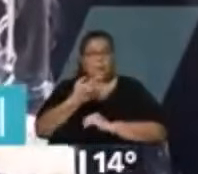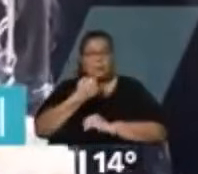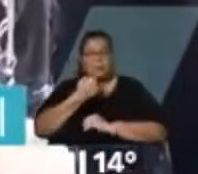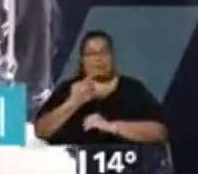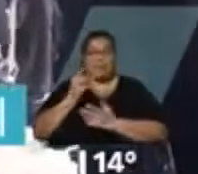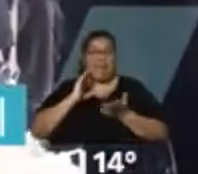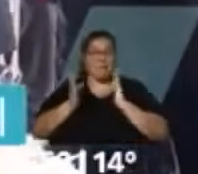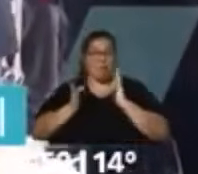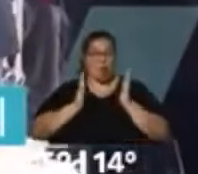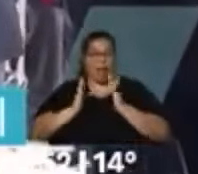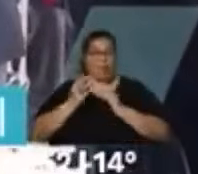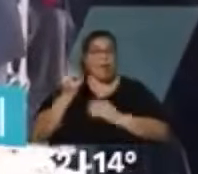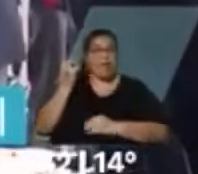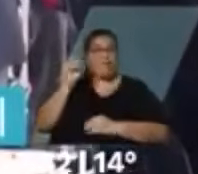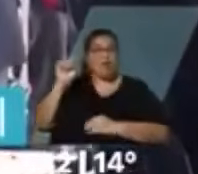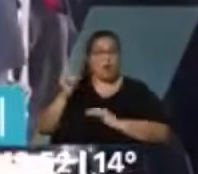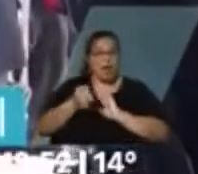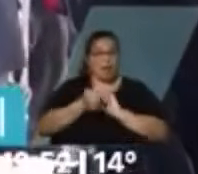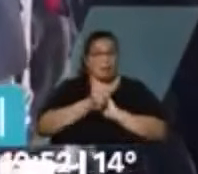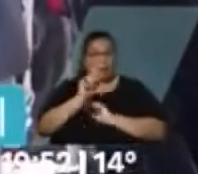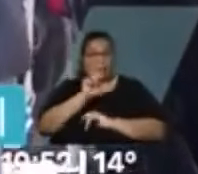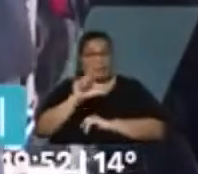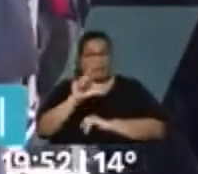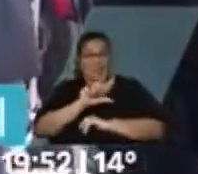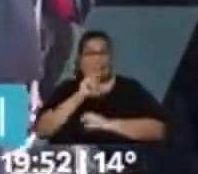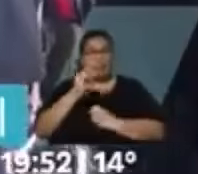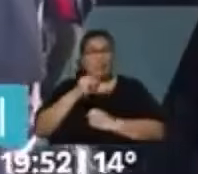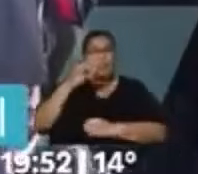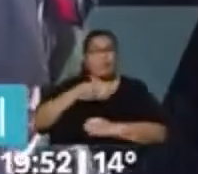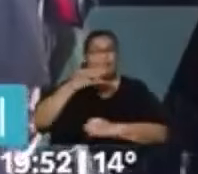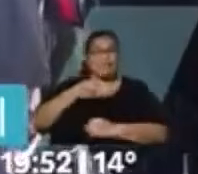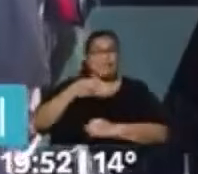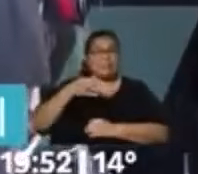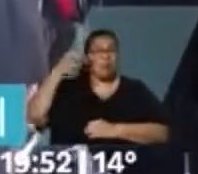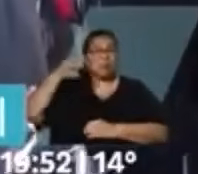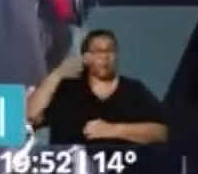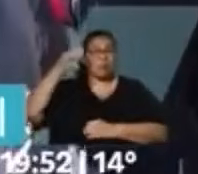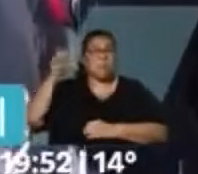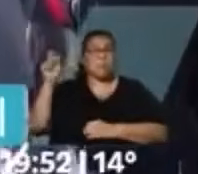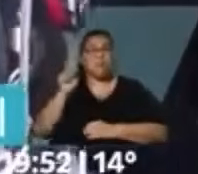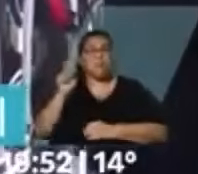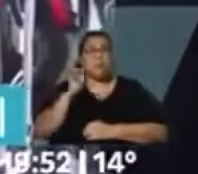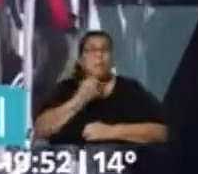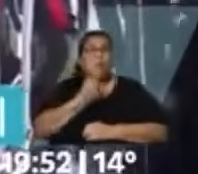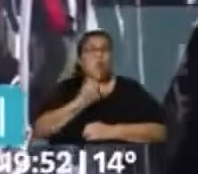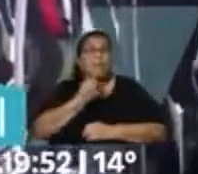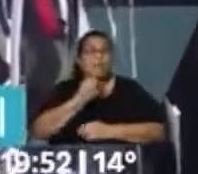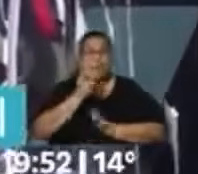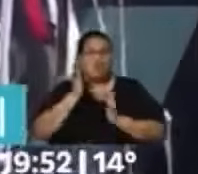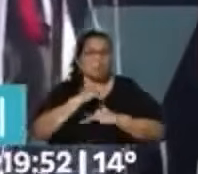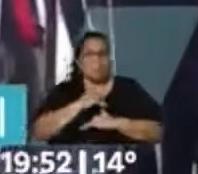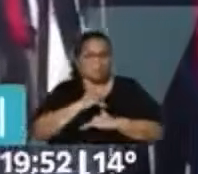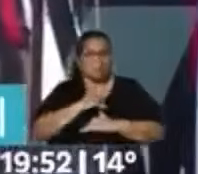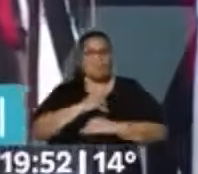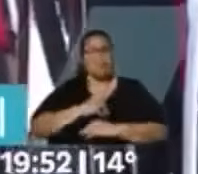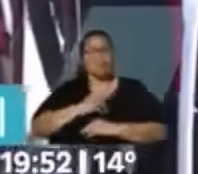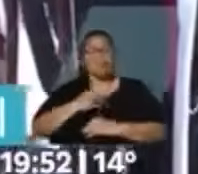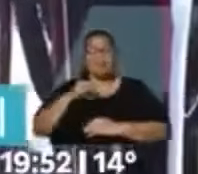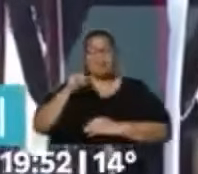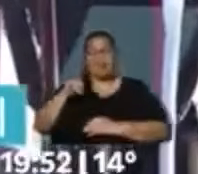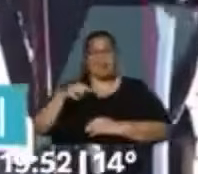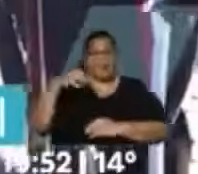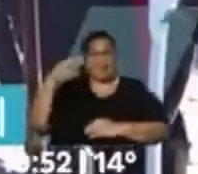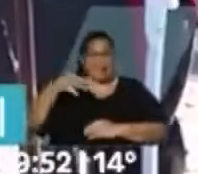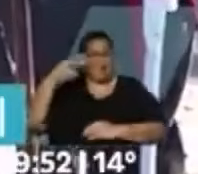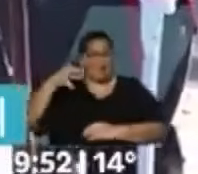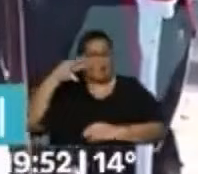artículo 77 de la Constitución al participar en un acto público de carácter político durante un debate internacional realizado en el Parlamento Europeo. Dicho evento se